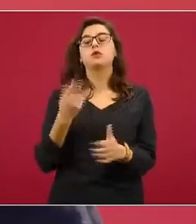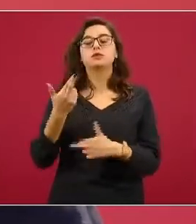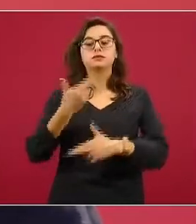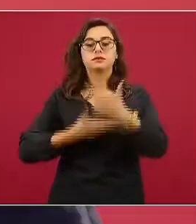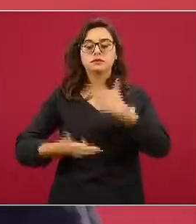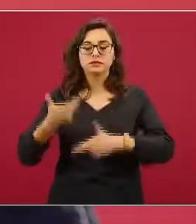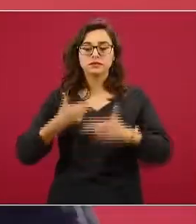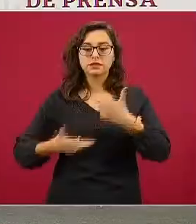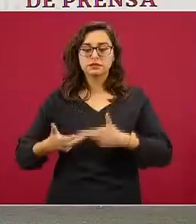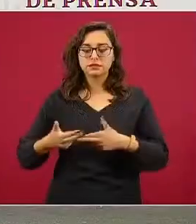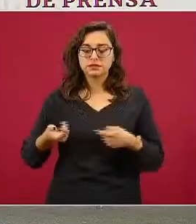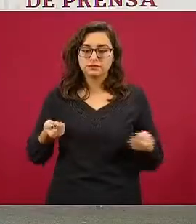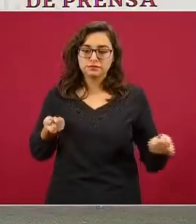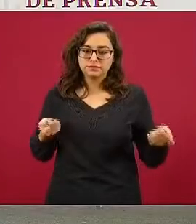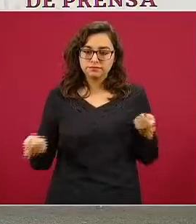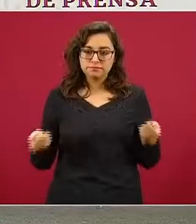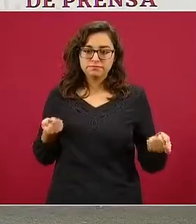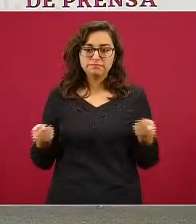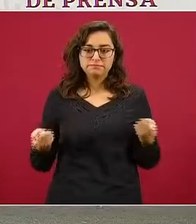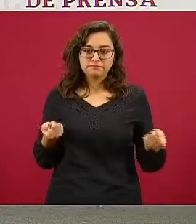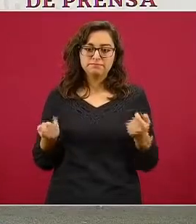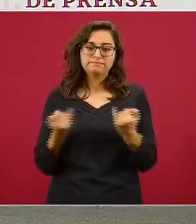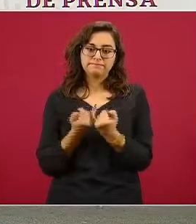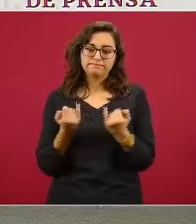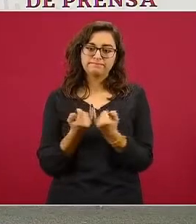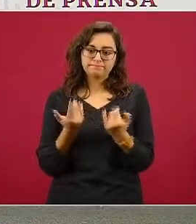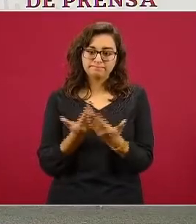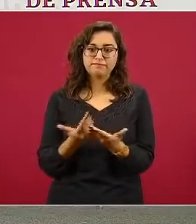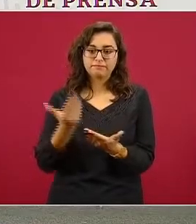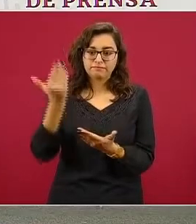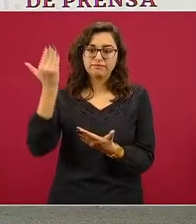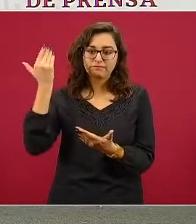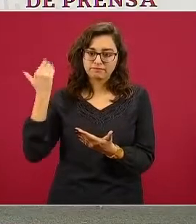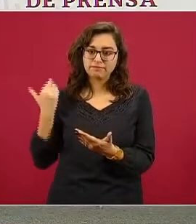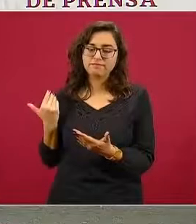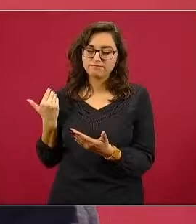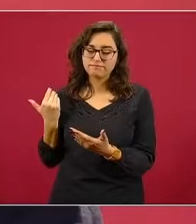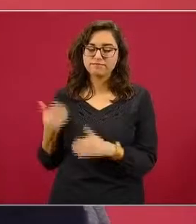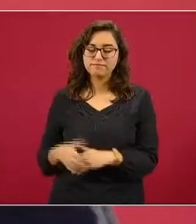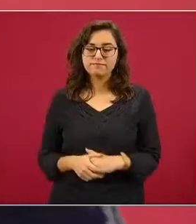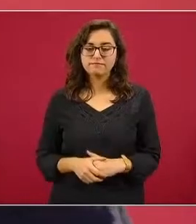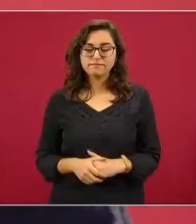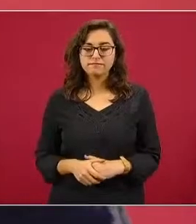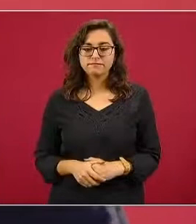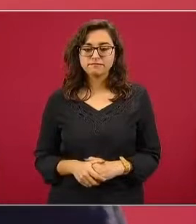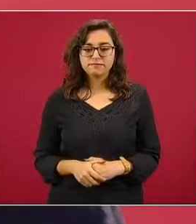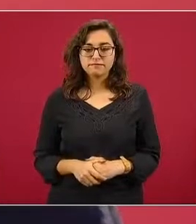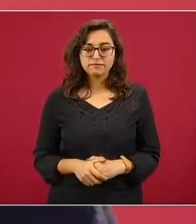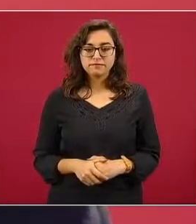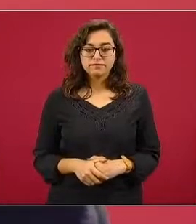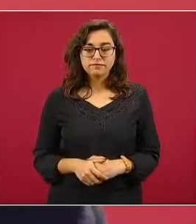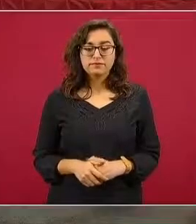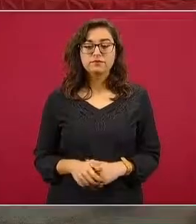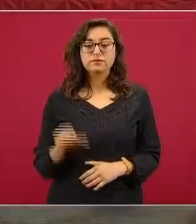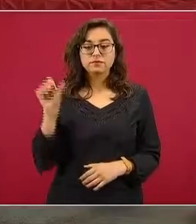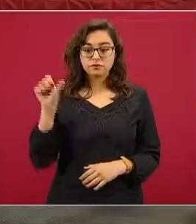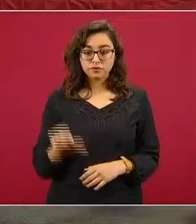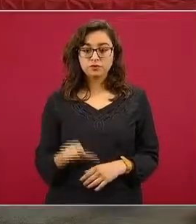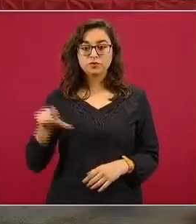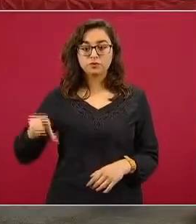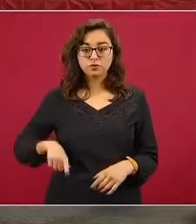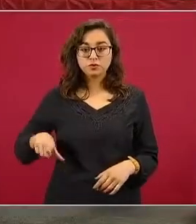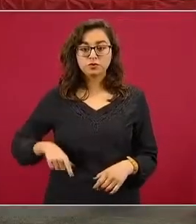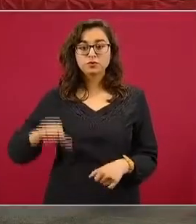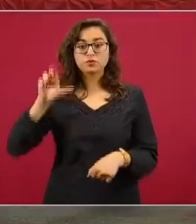general semejantes a cuando se tenían etapas previas de la epidemia. Hoy el gobernador